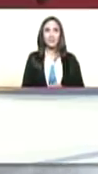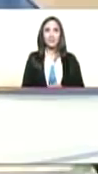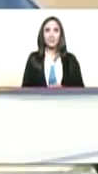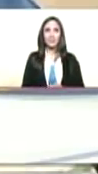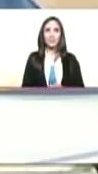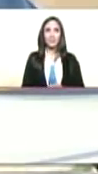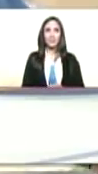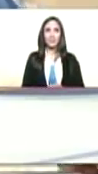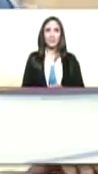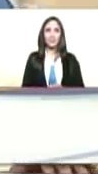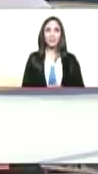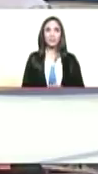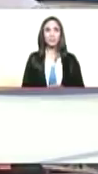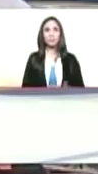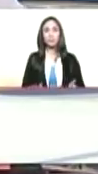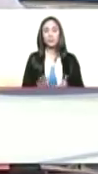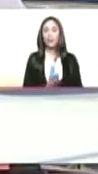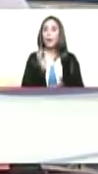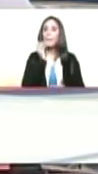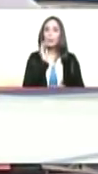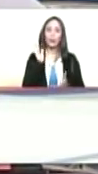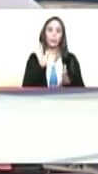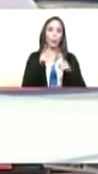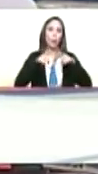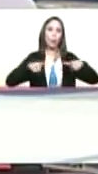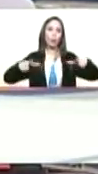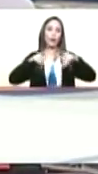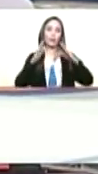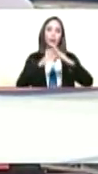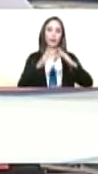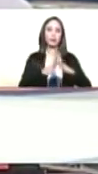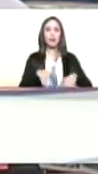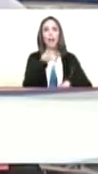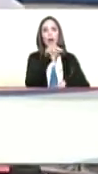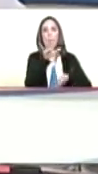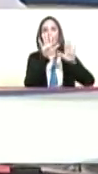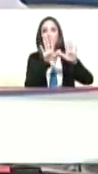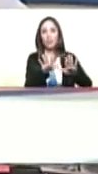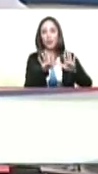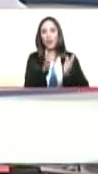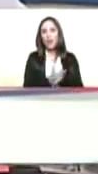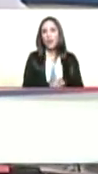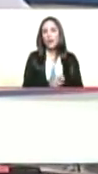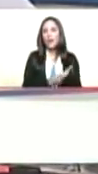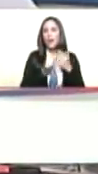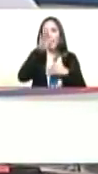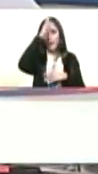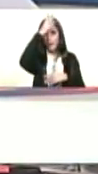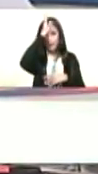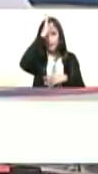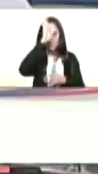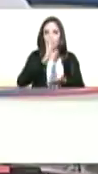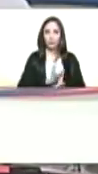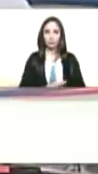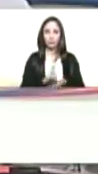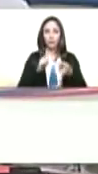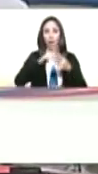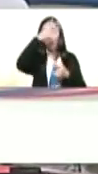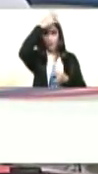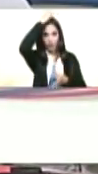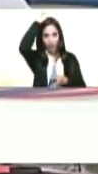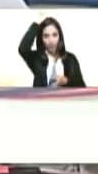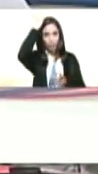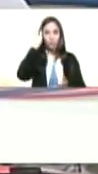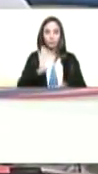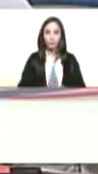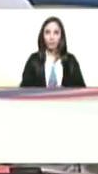Gente, si uno tiene, por ejemplo, en cualquier patio, 10 gallinas y un gallo, para que las pise, valga la redundancia,